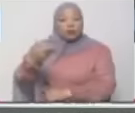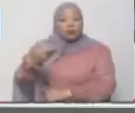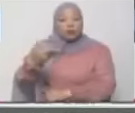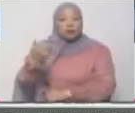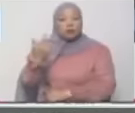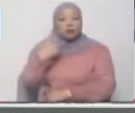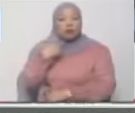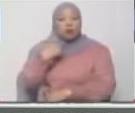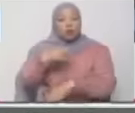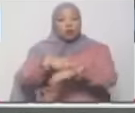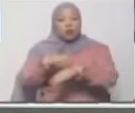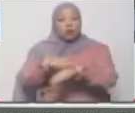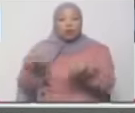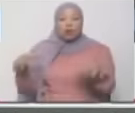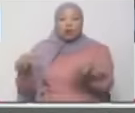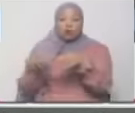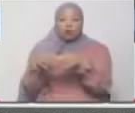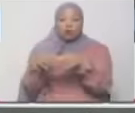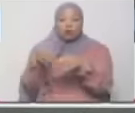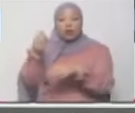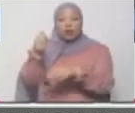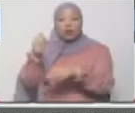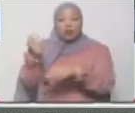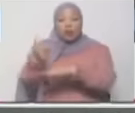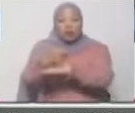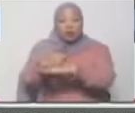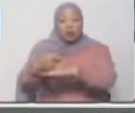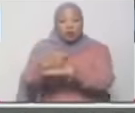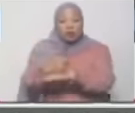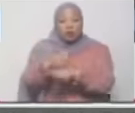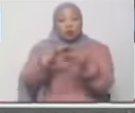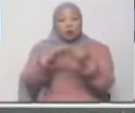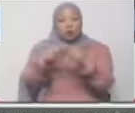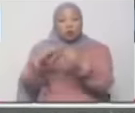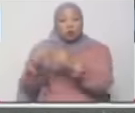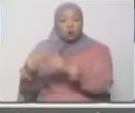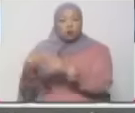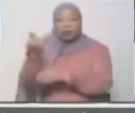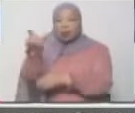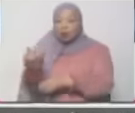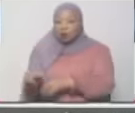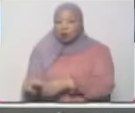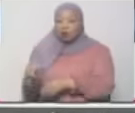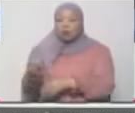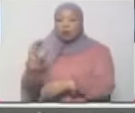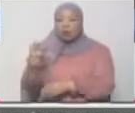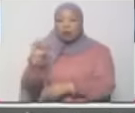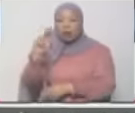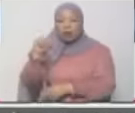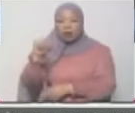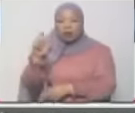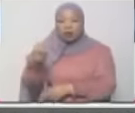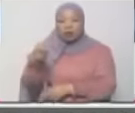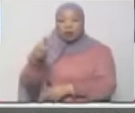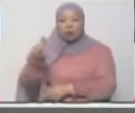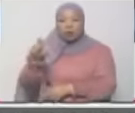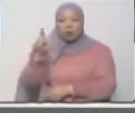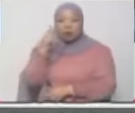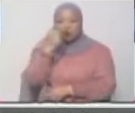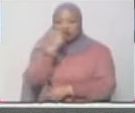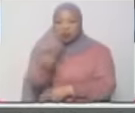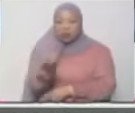le he pedido al equipo del Estado Mayor Comunal, al compañero Ángel Prado, bueno, he invitado a varios